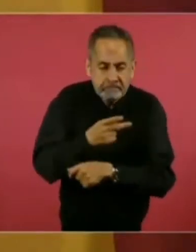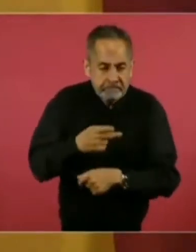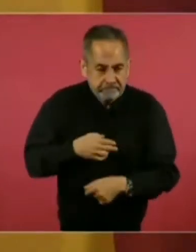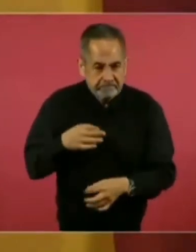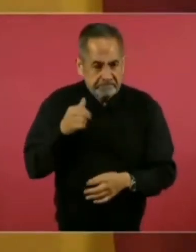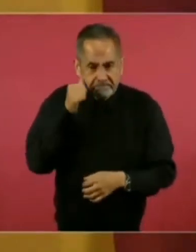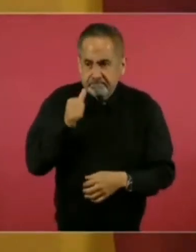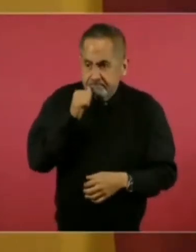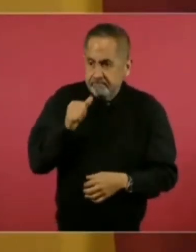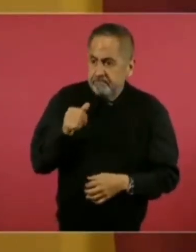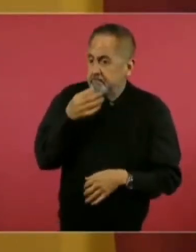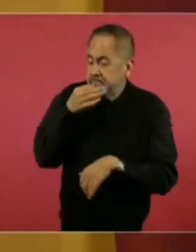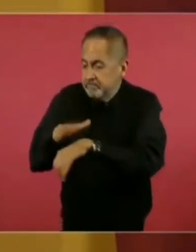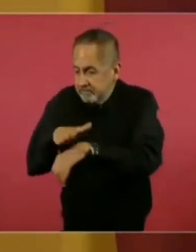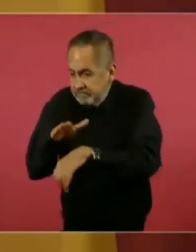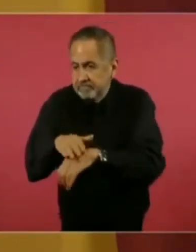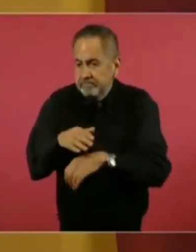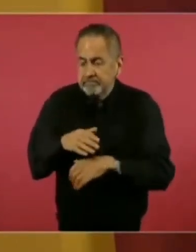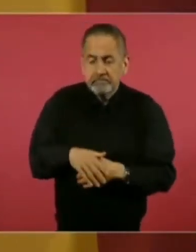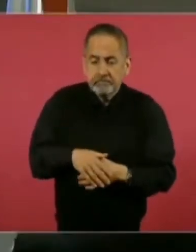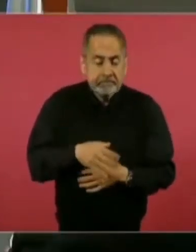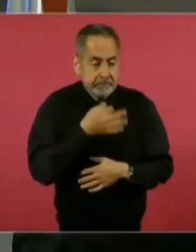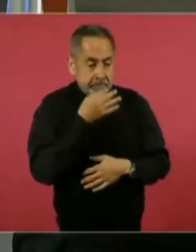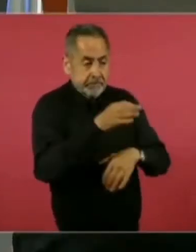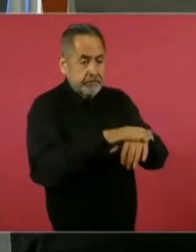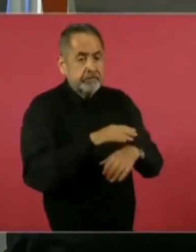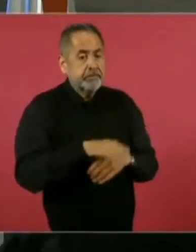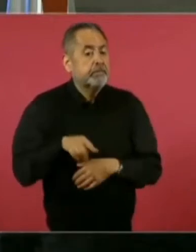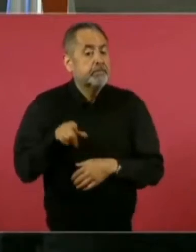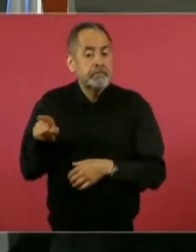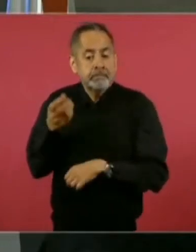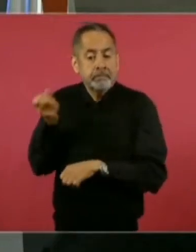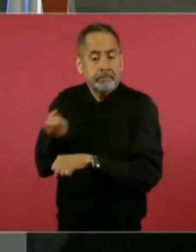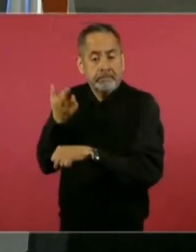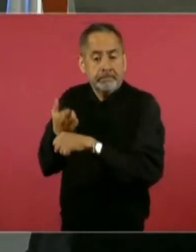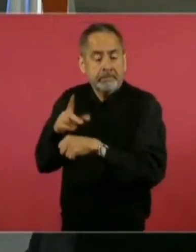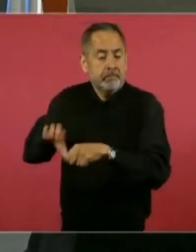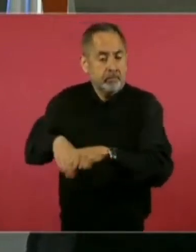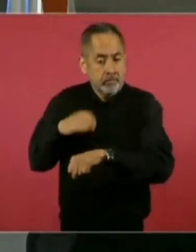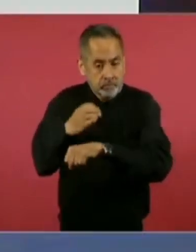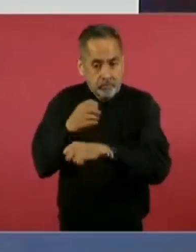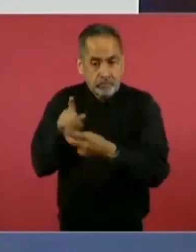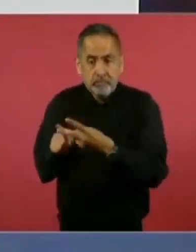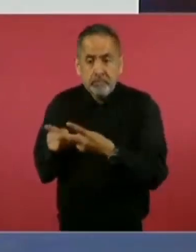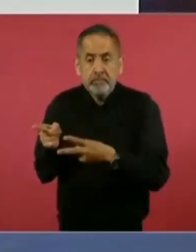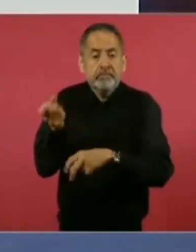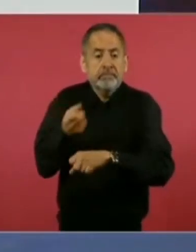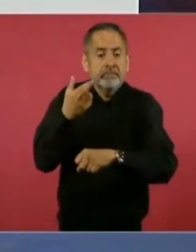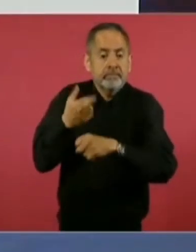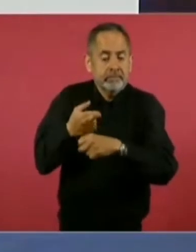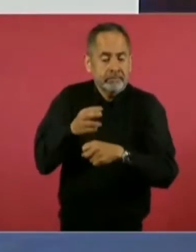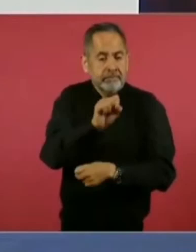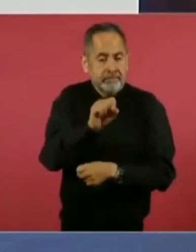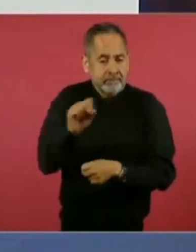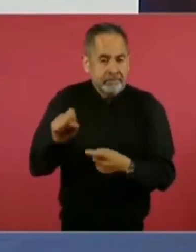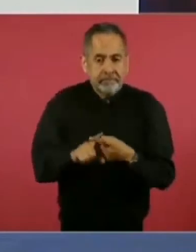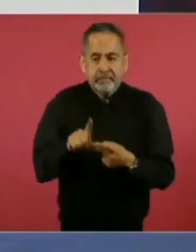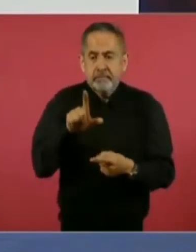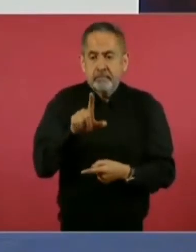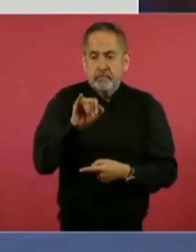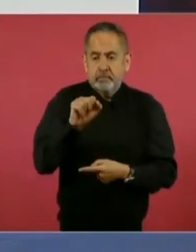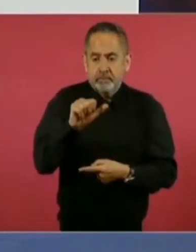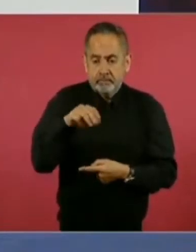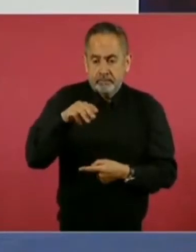Puntualmente les informo también que las secretarias de Gobernación y de Seguridad Pública, Luisa